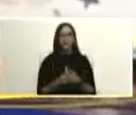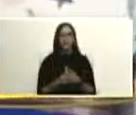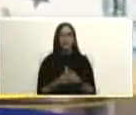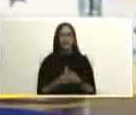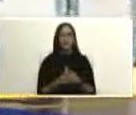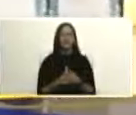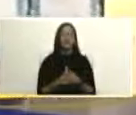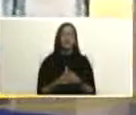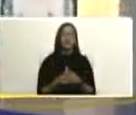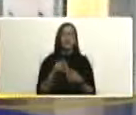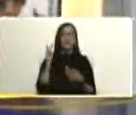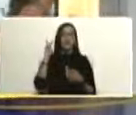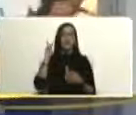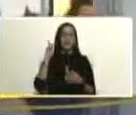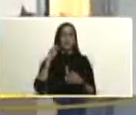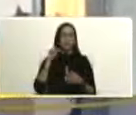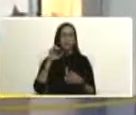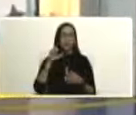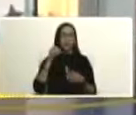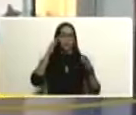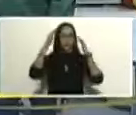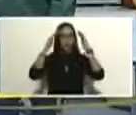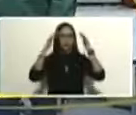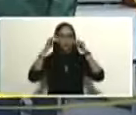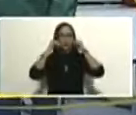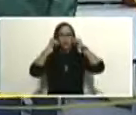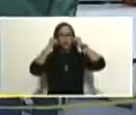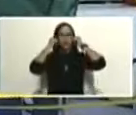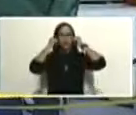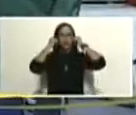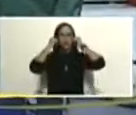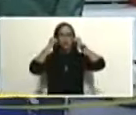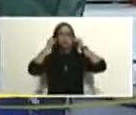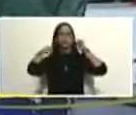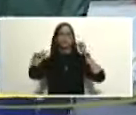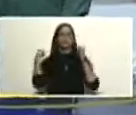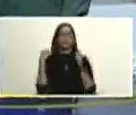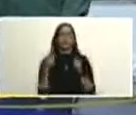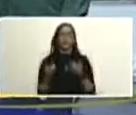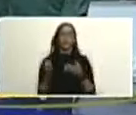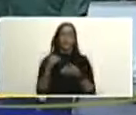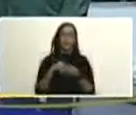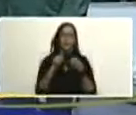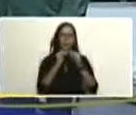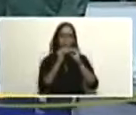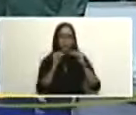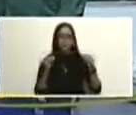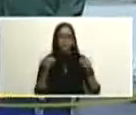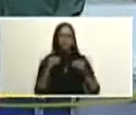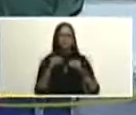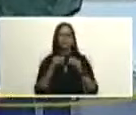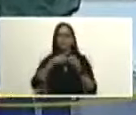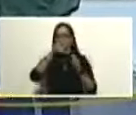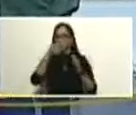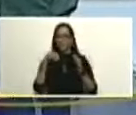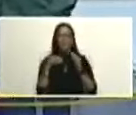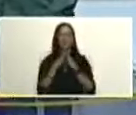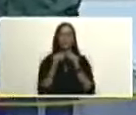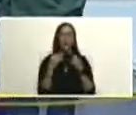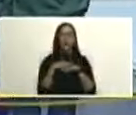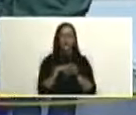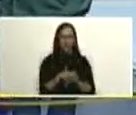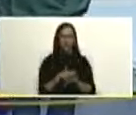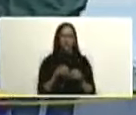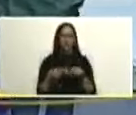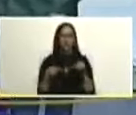el profesor Nelson Ruiz le envíe un saludo, porque además de la recuperación, rehabilitación de manera integral de toda esta